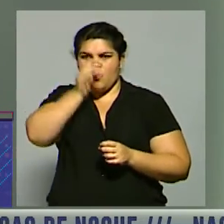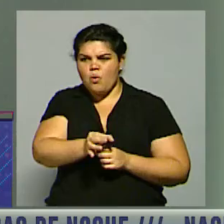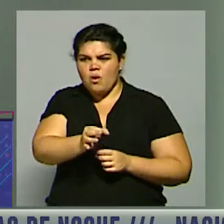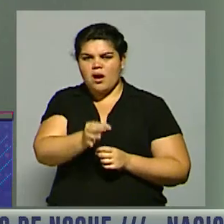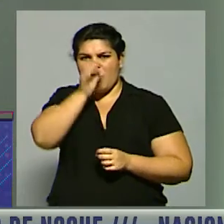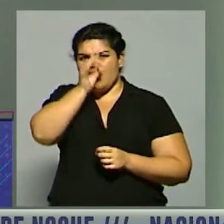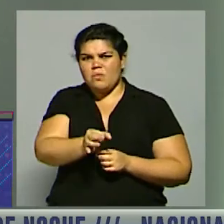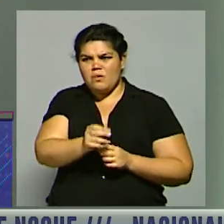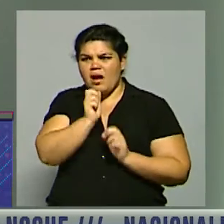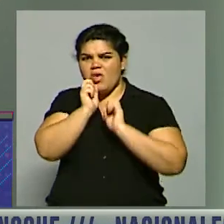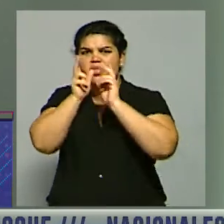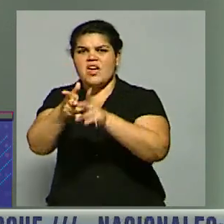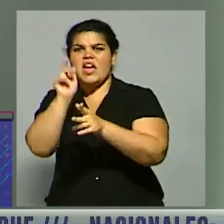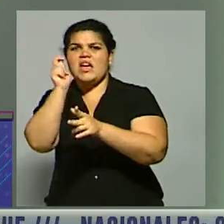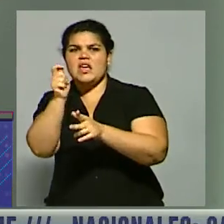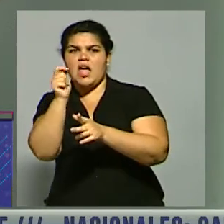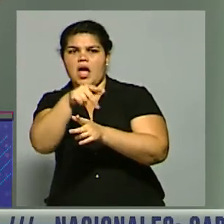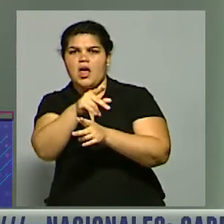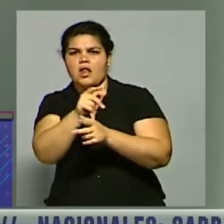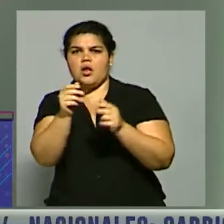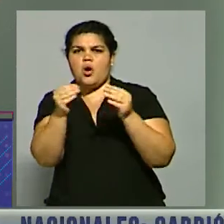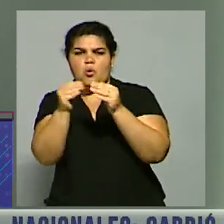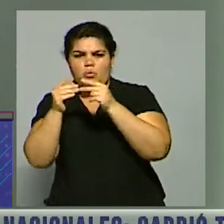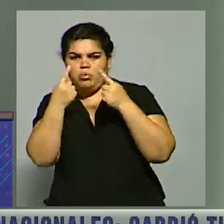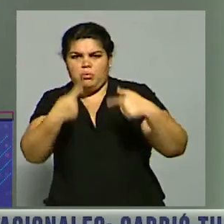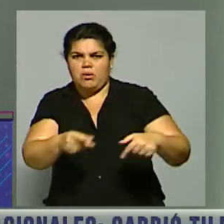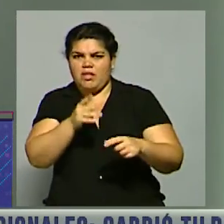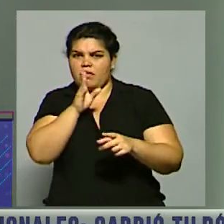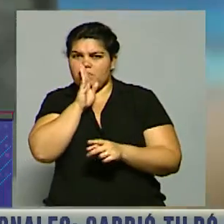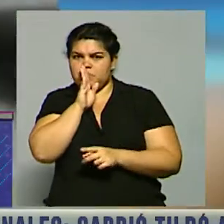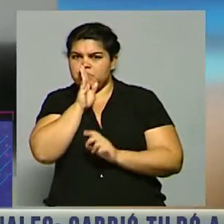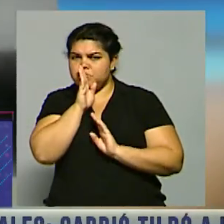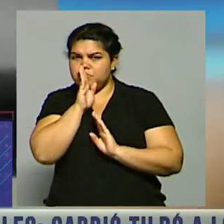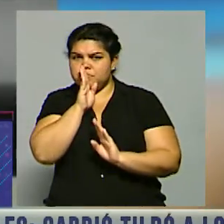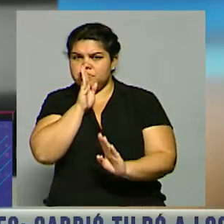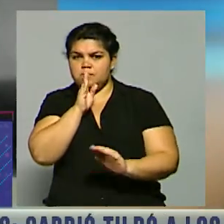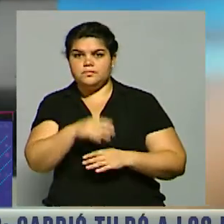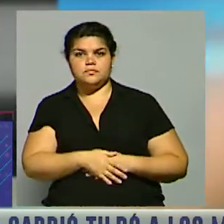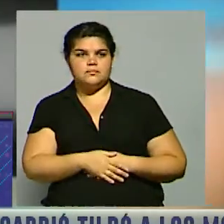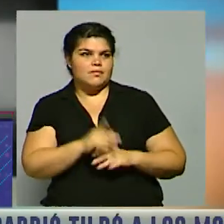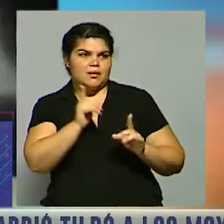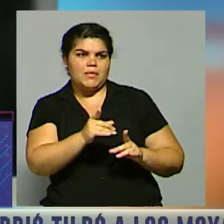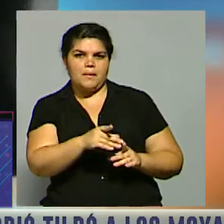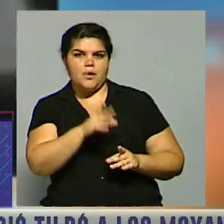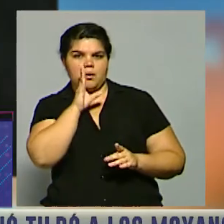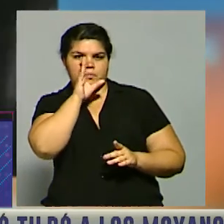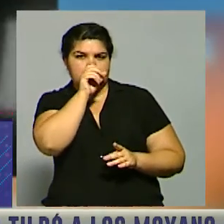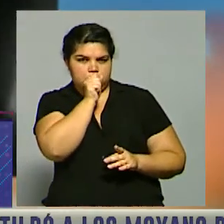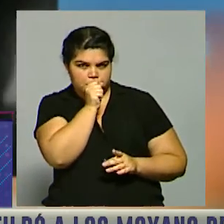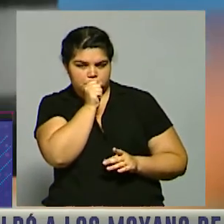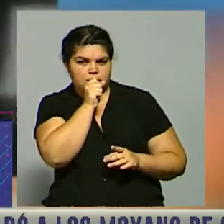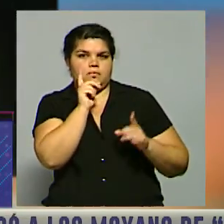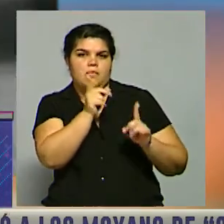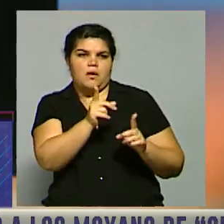manera acompañaron en ese trabajo sucio, ¿no? Bueno, todavía se están encubriendo porque todavía son socios,